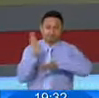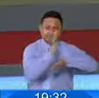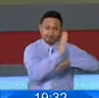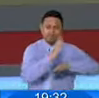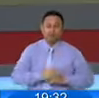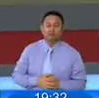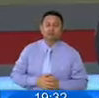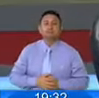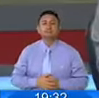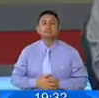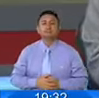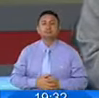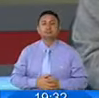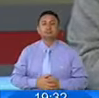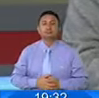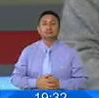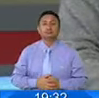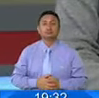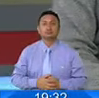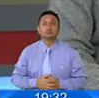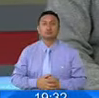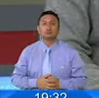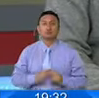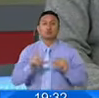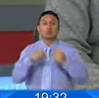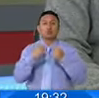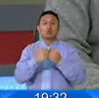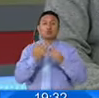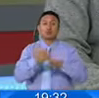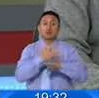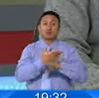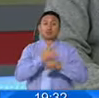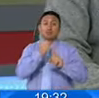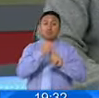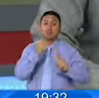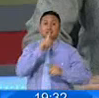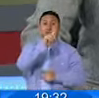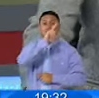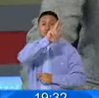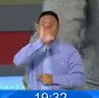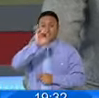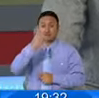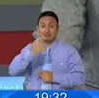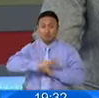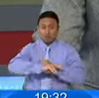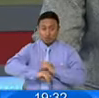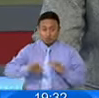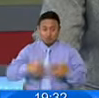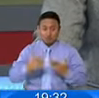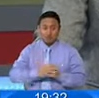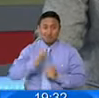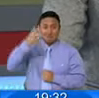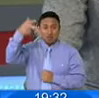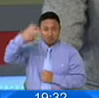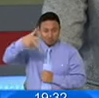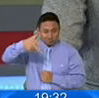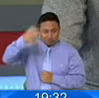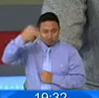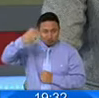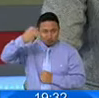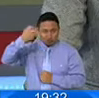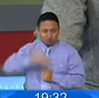De la información. Los robos perpetrados por los detenidos en el operativo Impacto 120 fueron registrados en cámaras de seguridad.